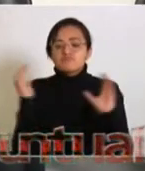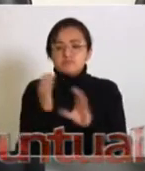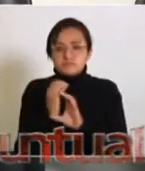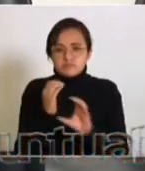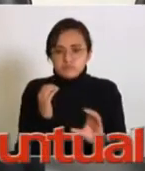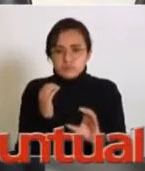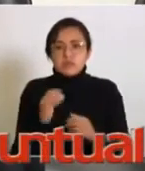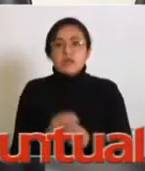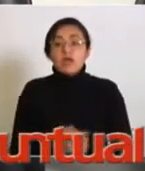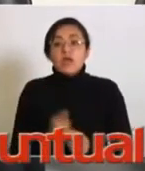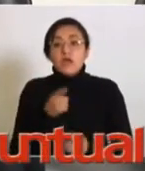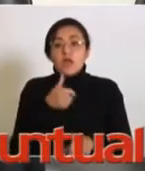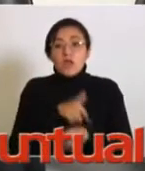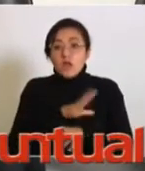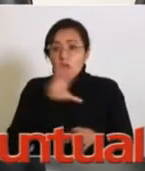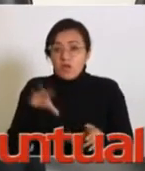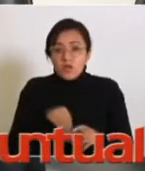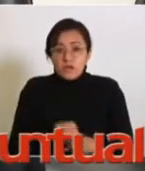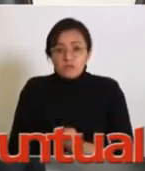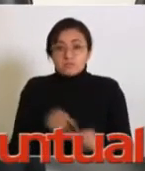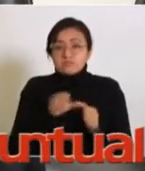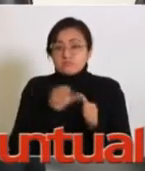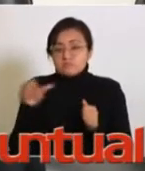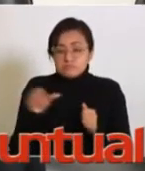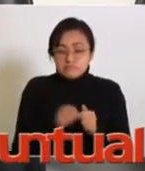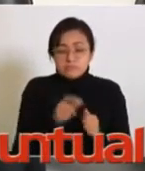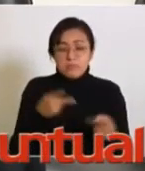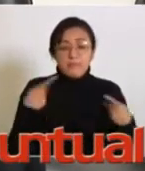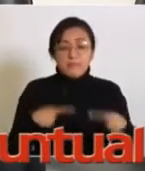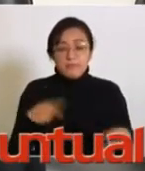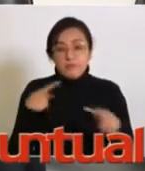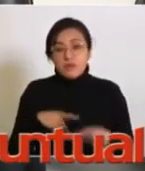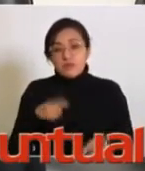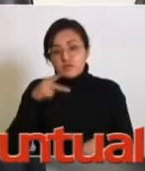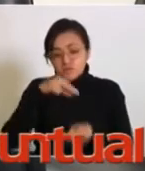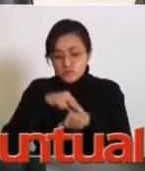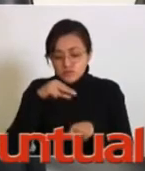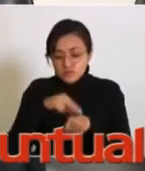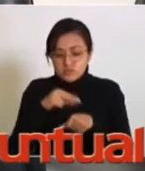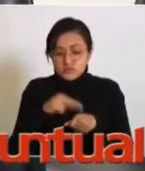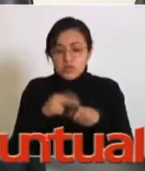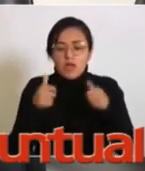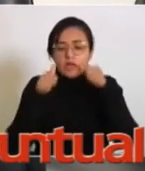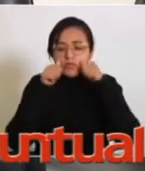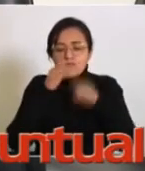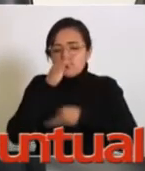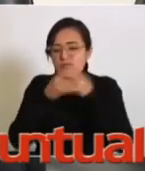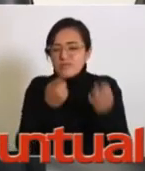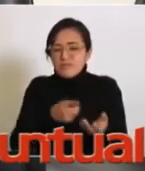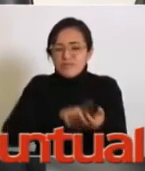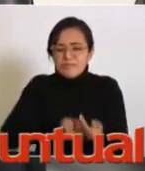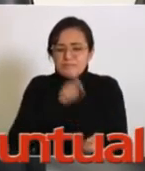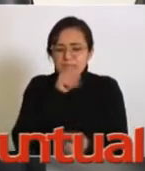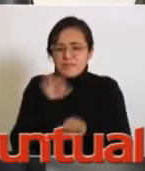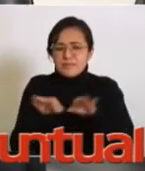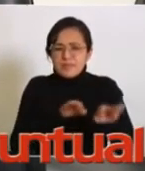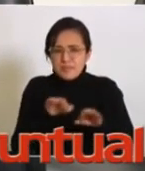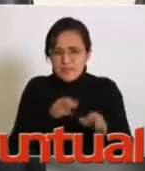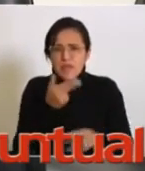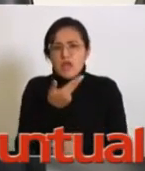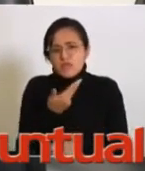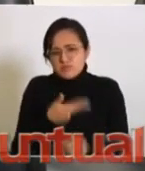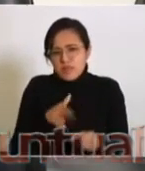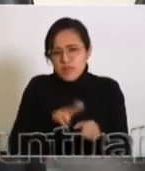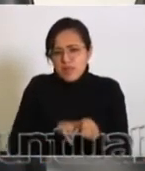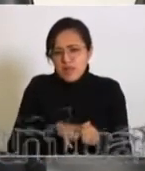tenemos como número total de traslados a personal médico y de asistencia de personal de